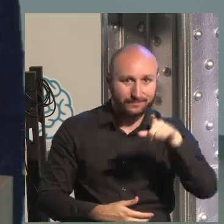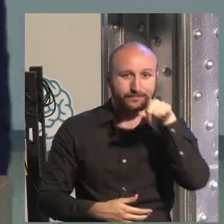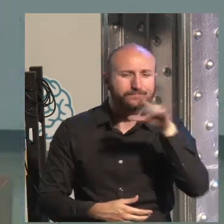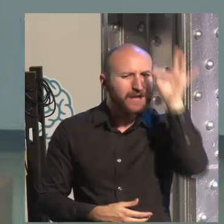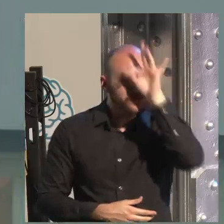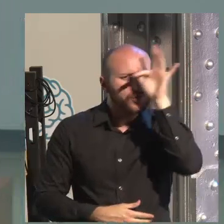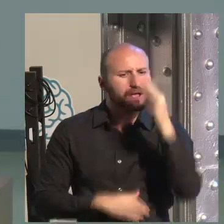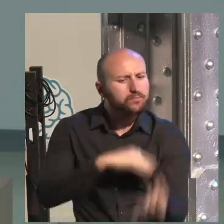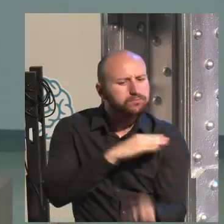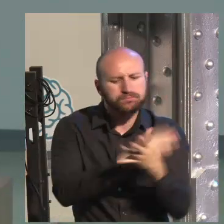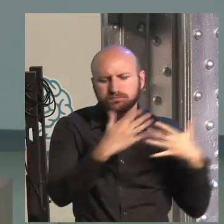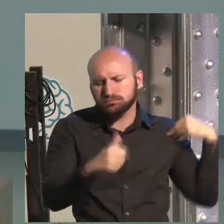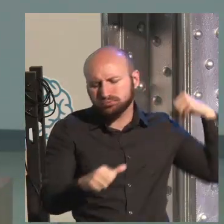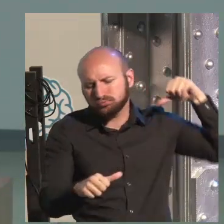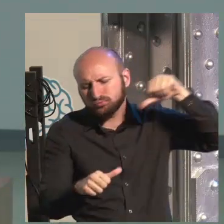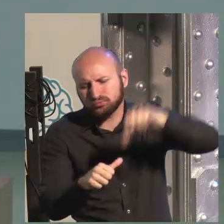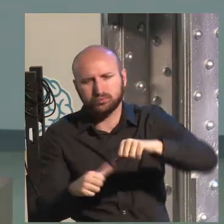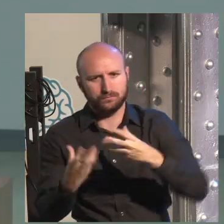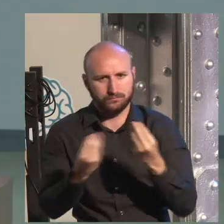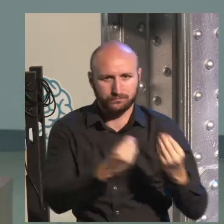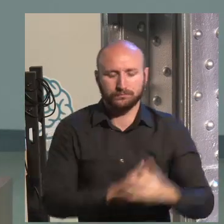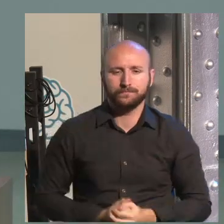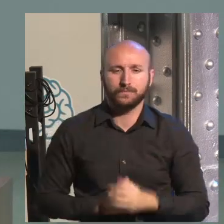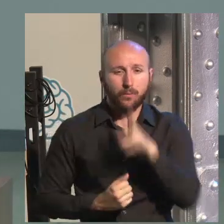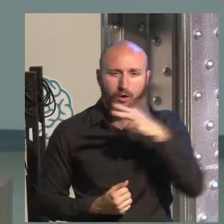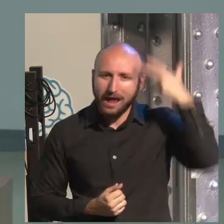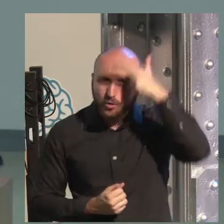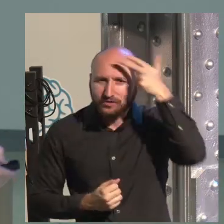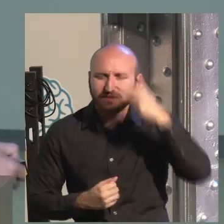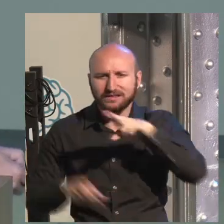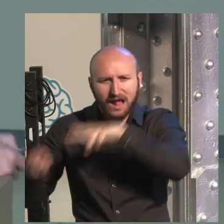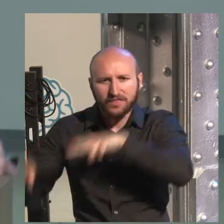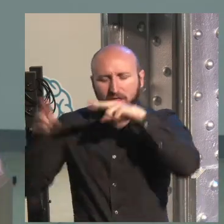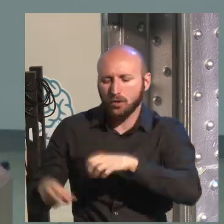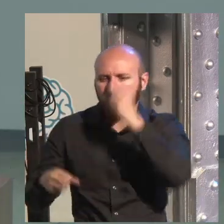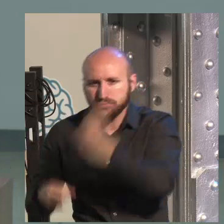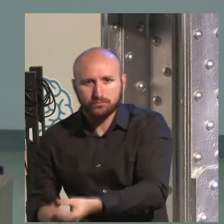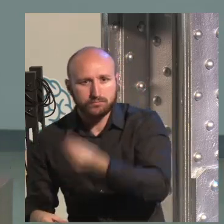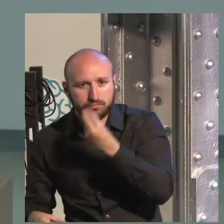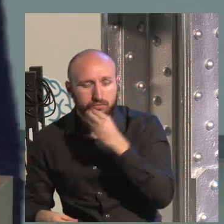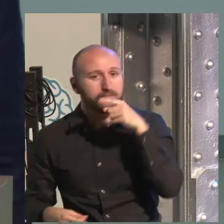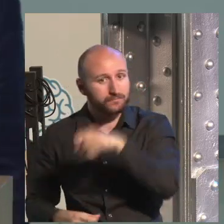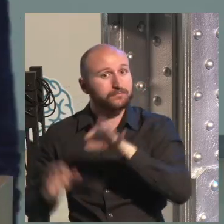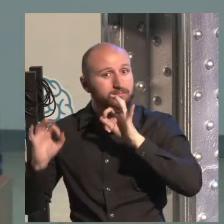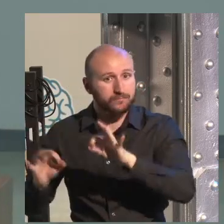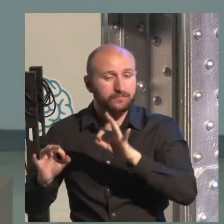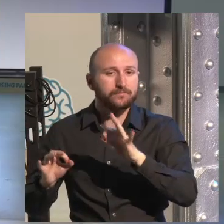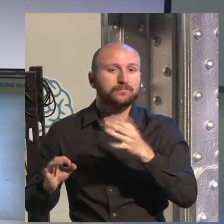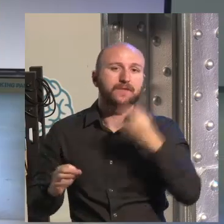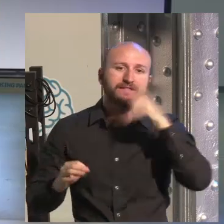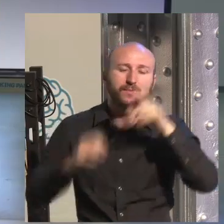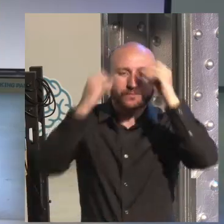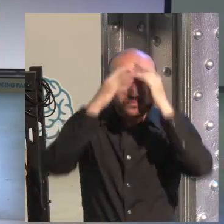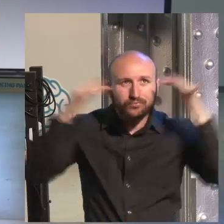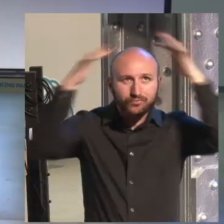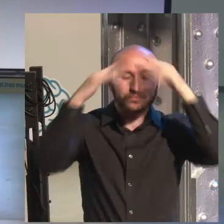estado vigente durante mucho tiempo. La hipótesis del cazador, vamos a llamarlo así. Aquí tenemos una representación que me gusta mucho